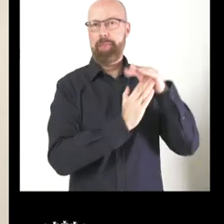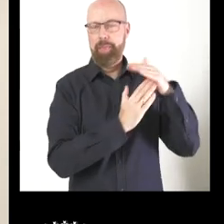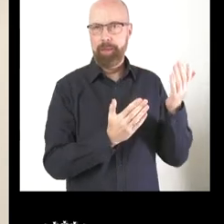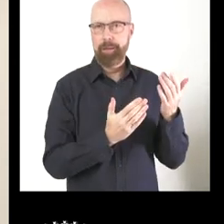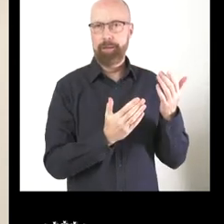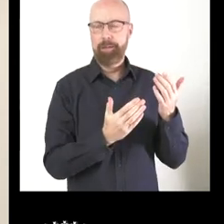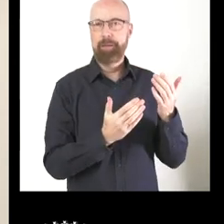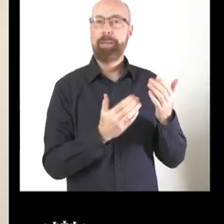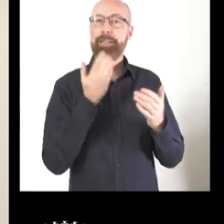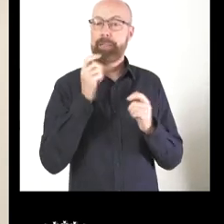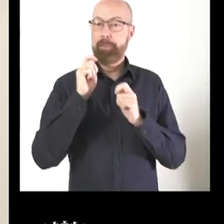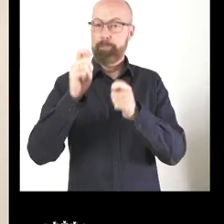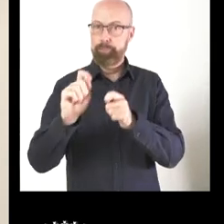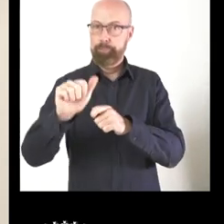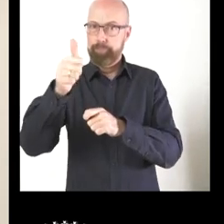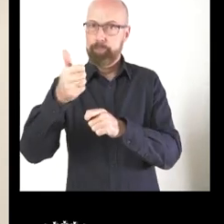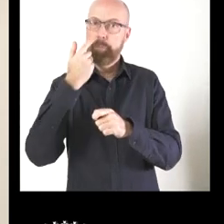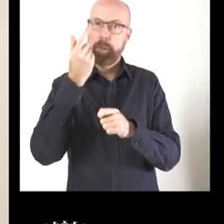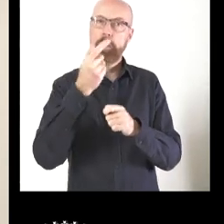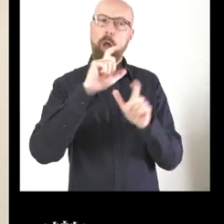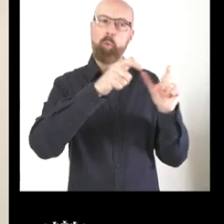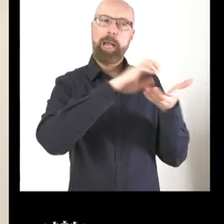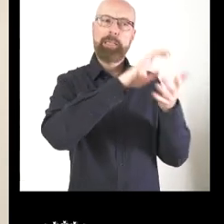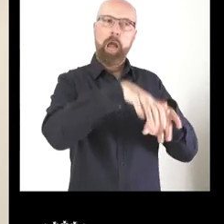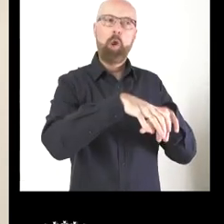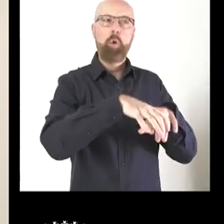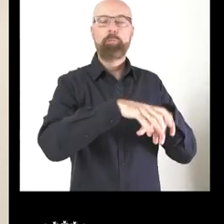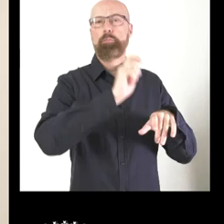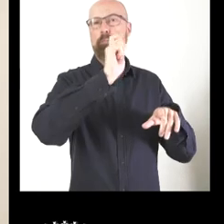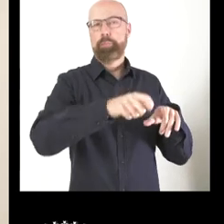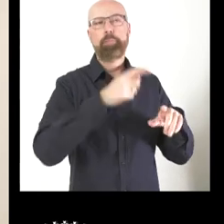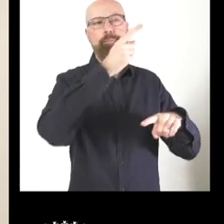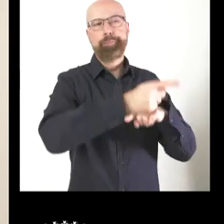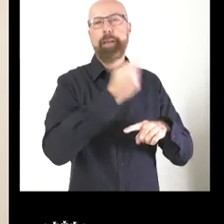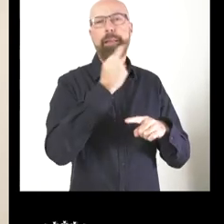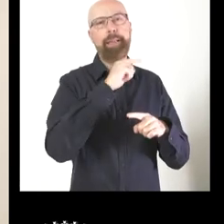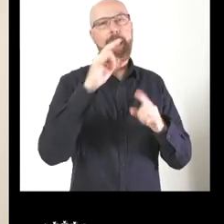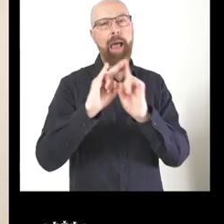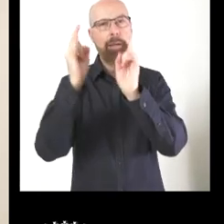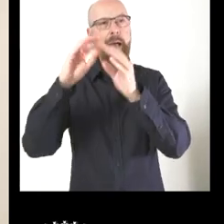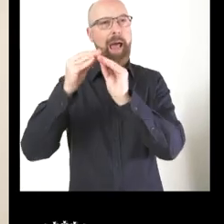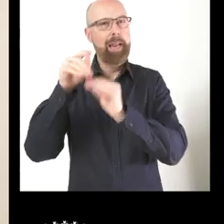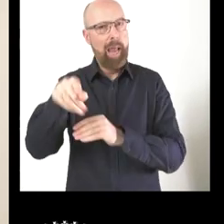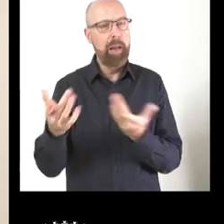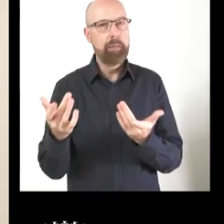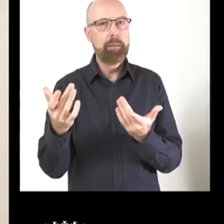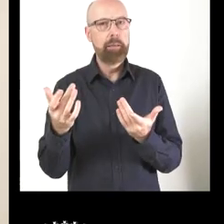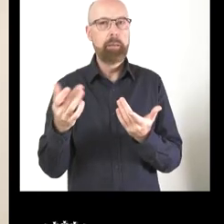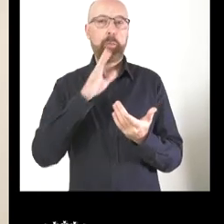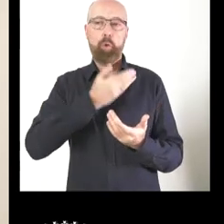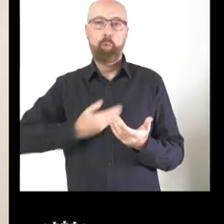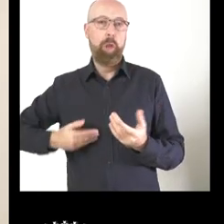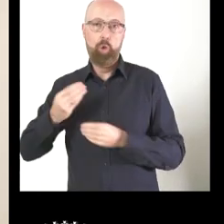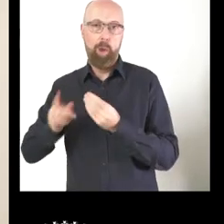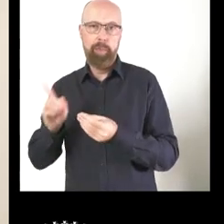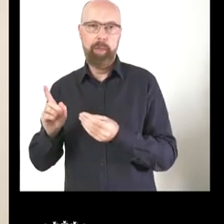le ampara la ley restaurar el edificio a que los propietarios no lo hacen Y por último en relación a la pregunta de mi